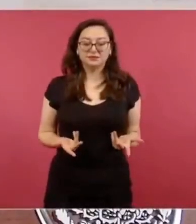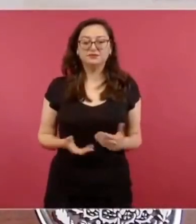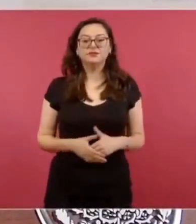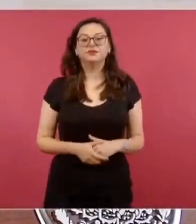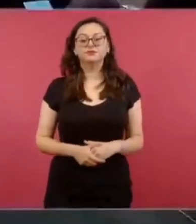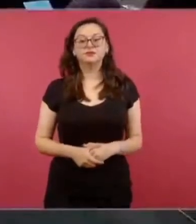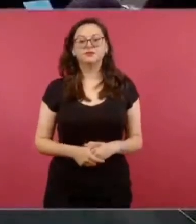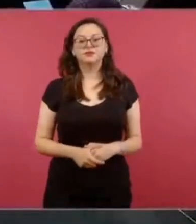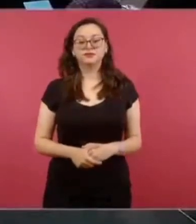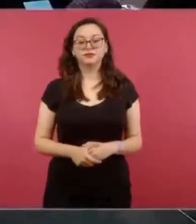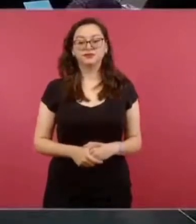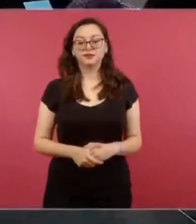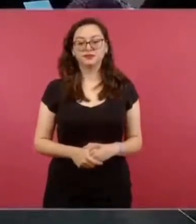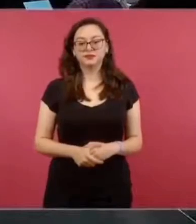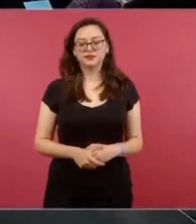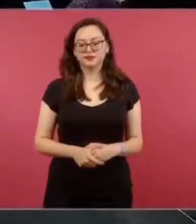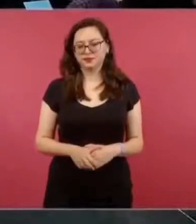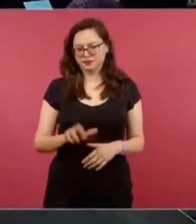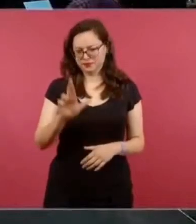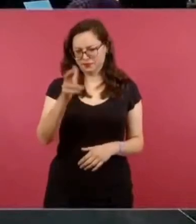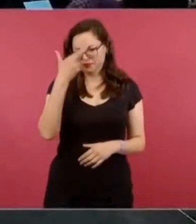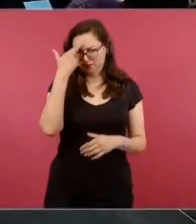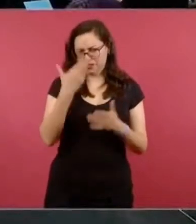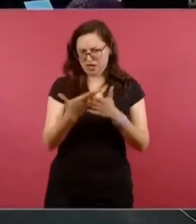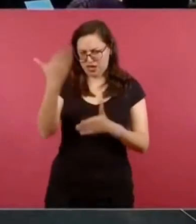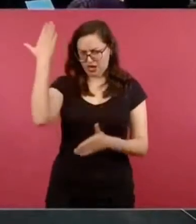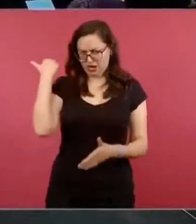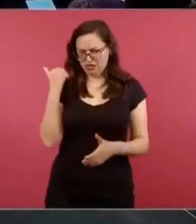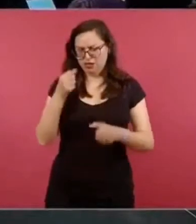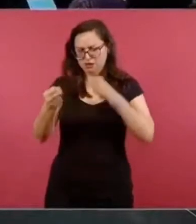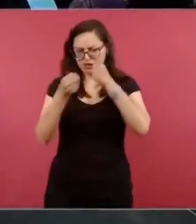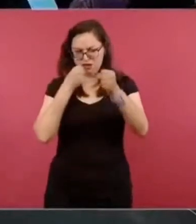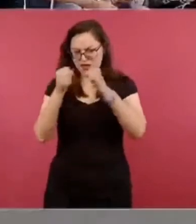¿Ustedes creen que los periodistas antes preguntaban así